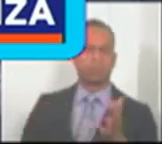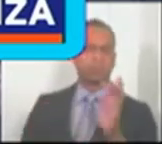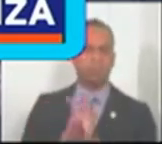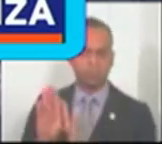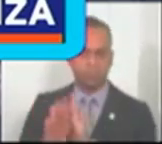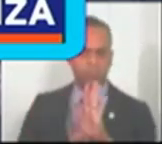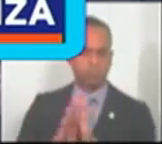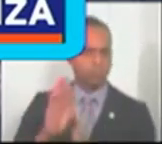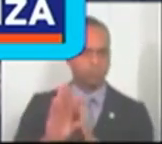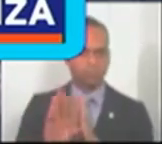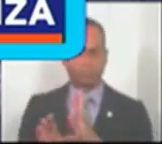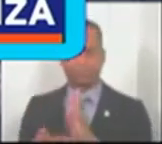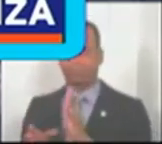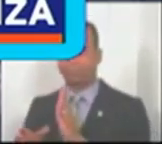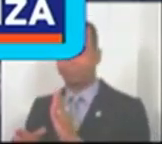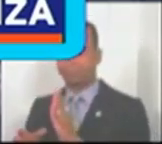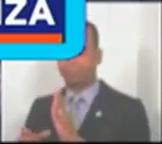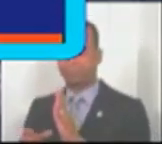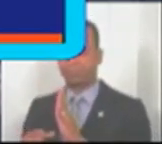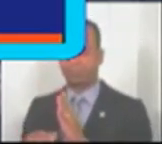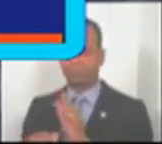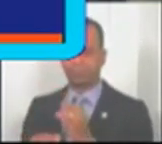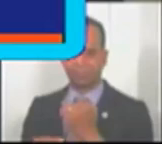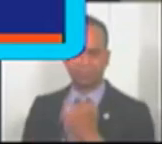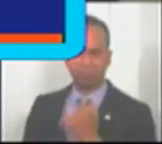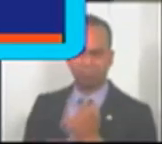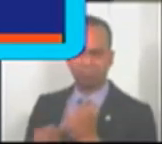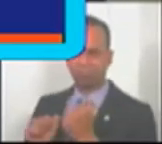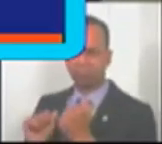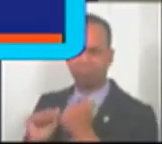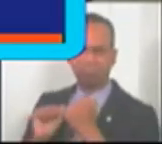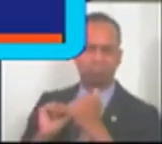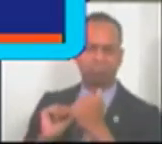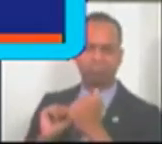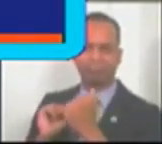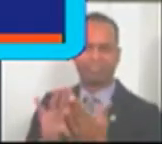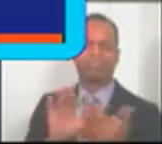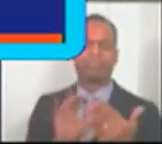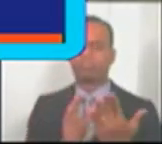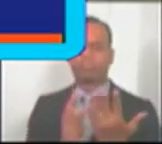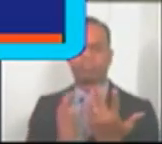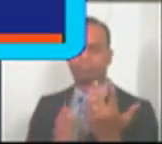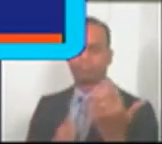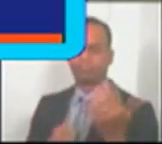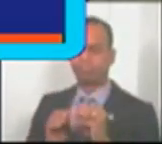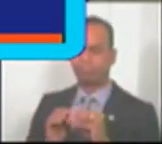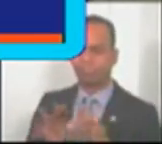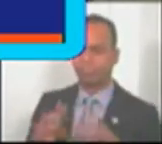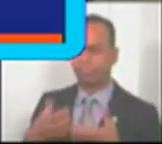crecientes dificultades de redistribución. Atención. Incluso,